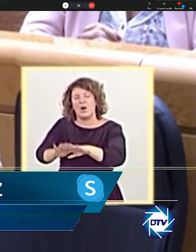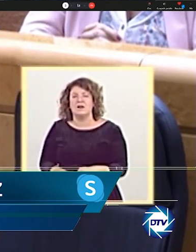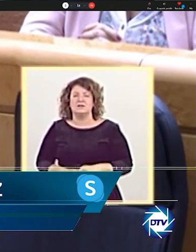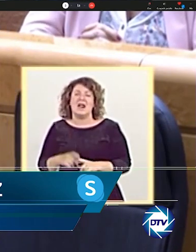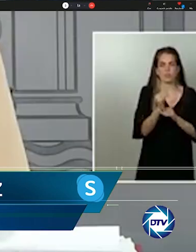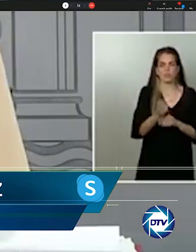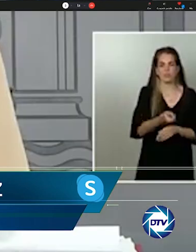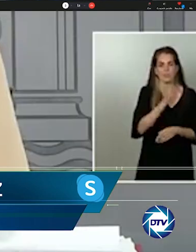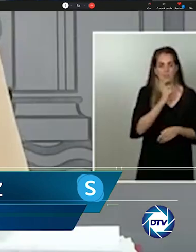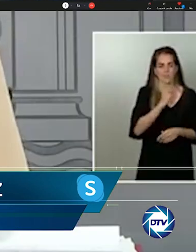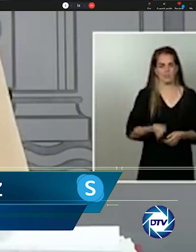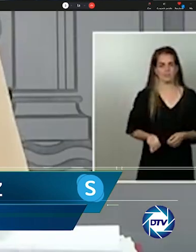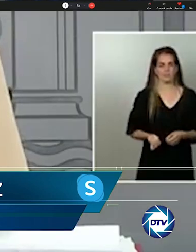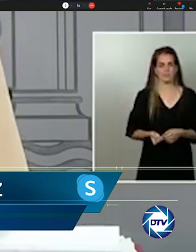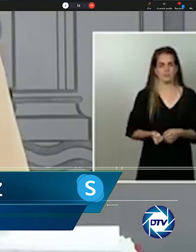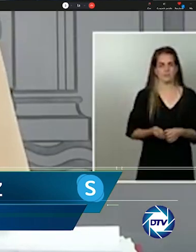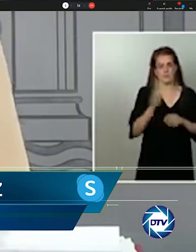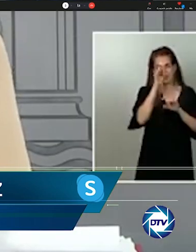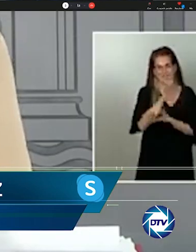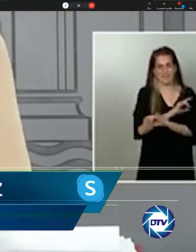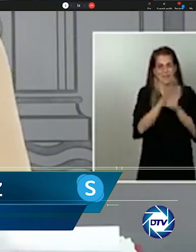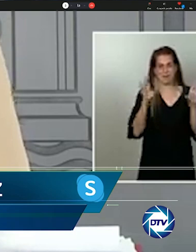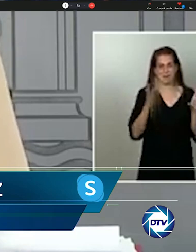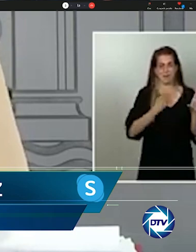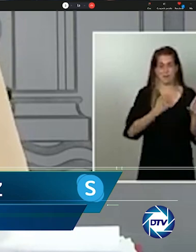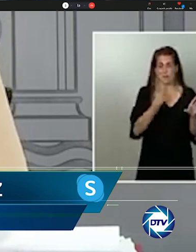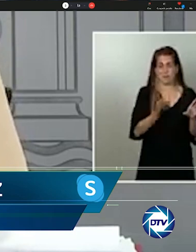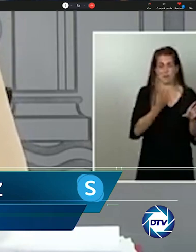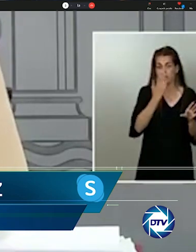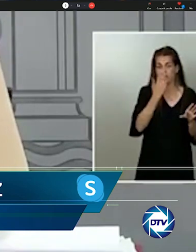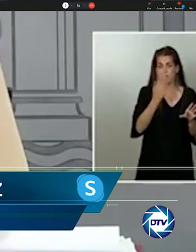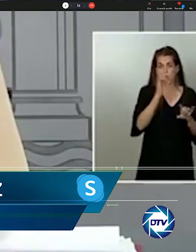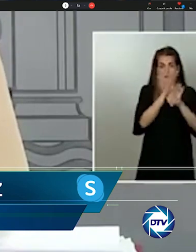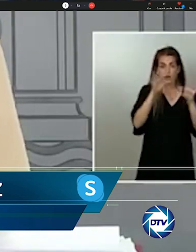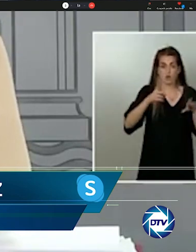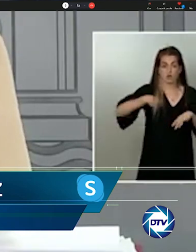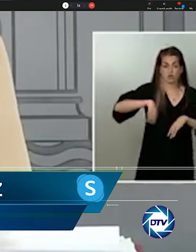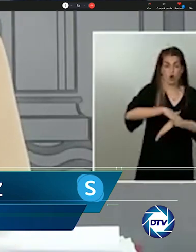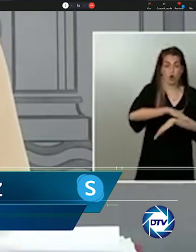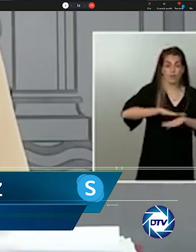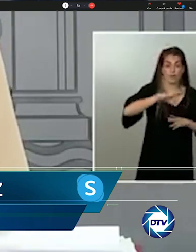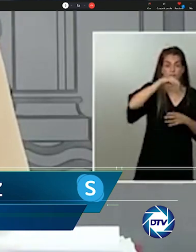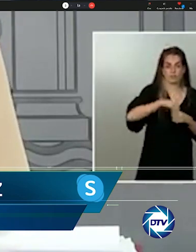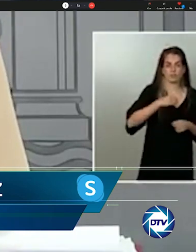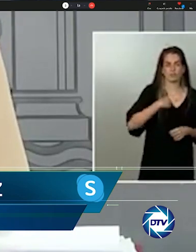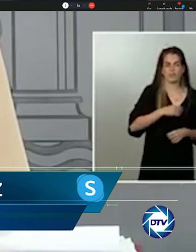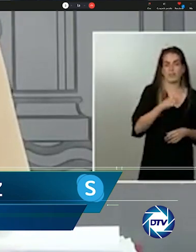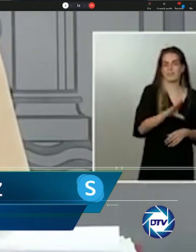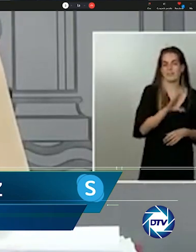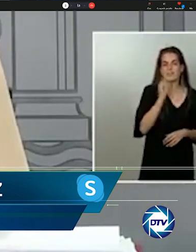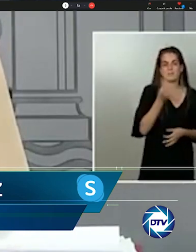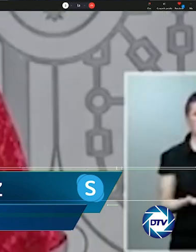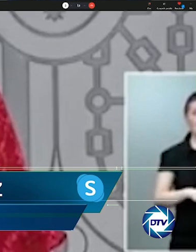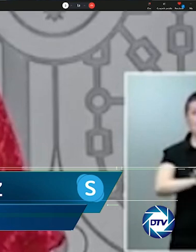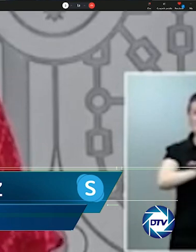Comisión Europea revisó sus previsiones de crecimiento para este año, ya ha sido casi unánime, la corrección de esas estimaciones. Ahora